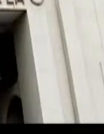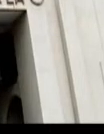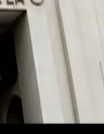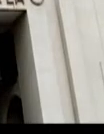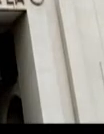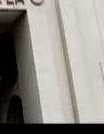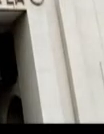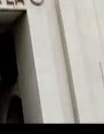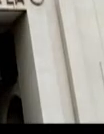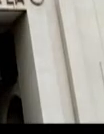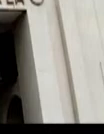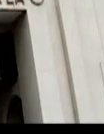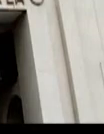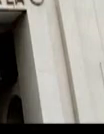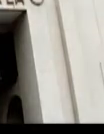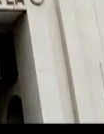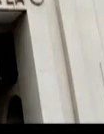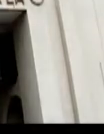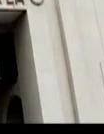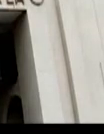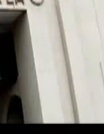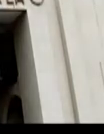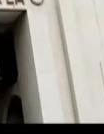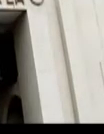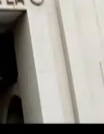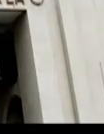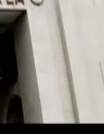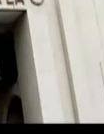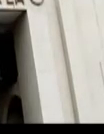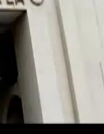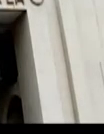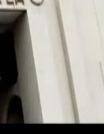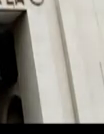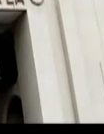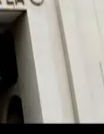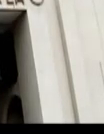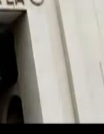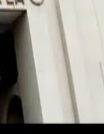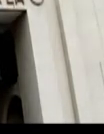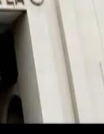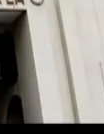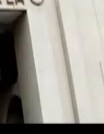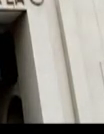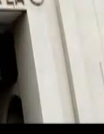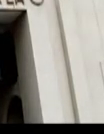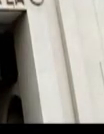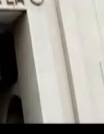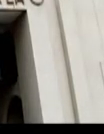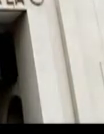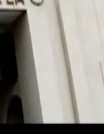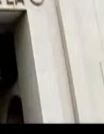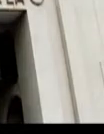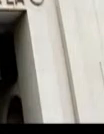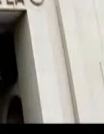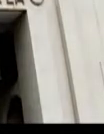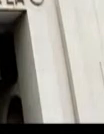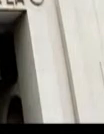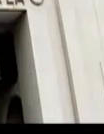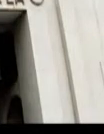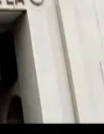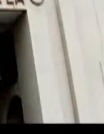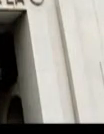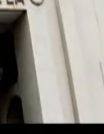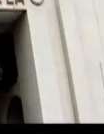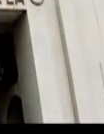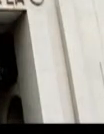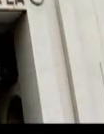primera corrió a cargo de Salvador García en los 110 metros con vallas, una prueba en la que México no suele ser característico. Sin